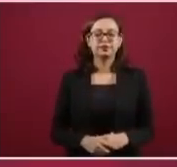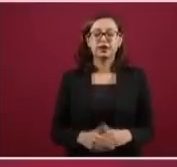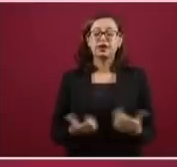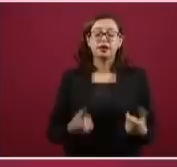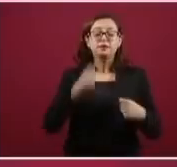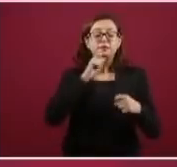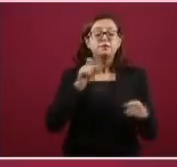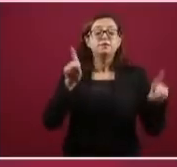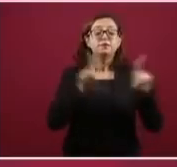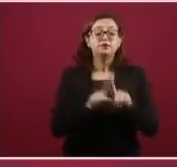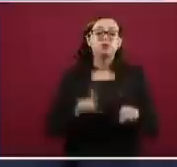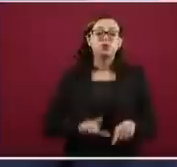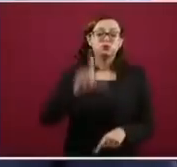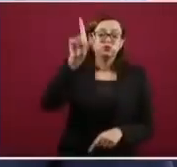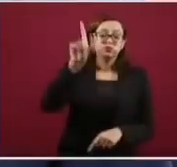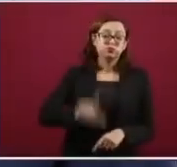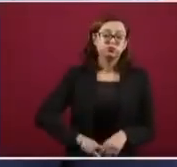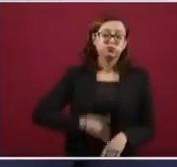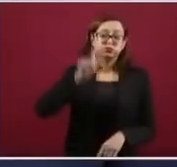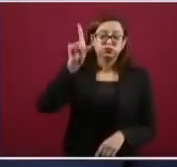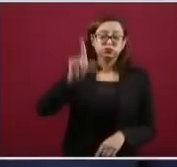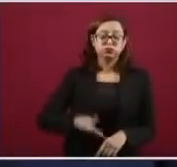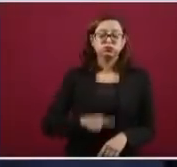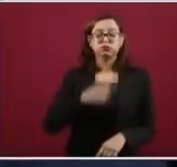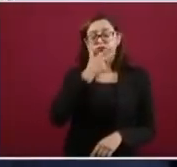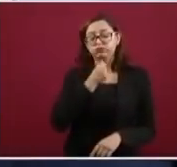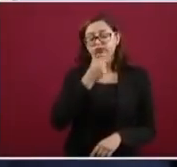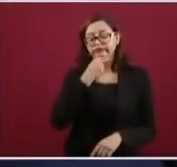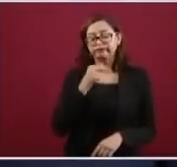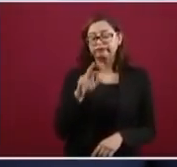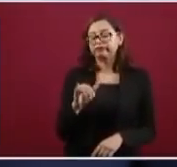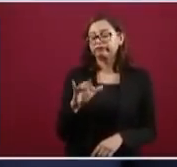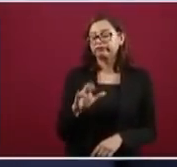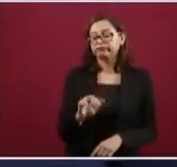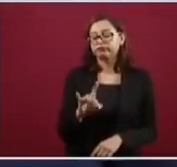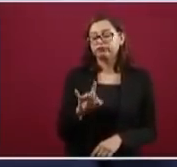lunes ricardo silva